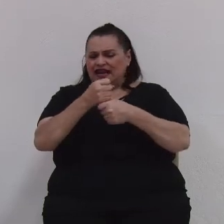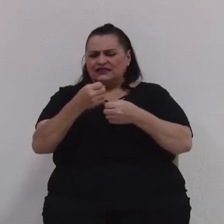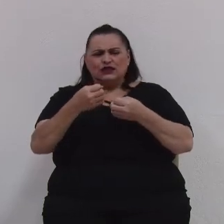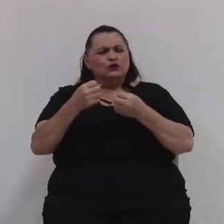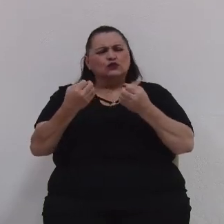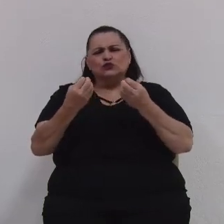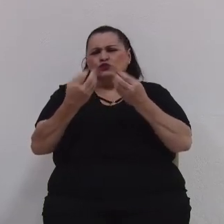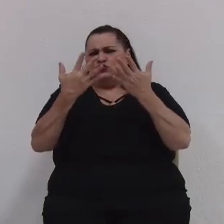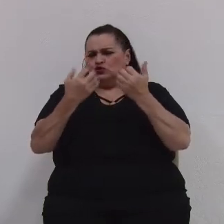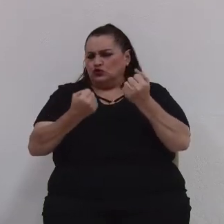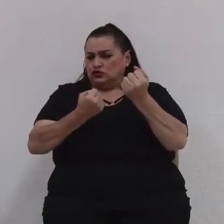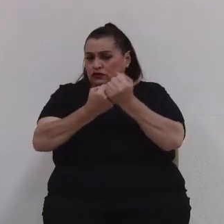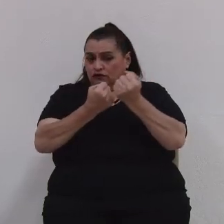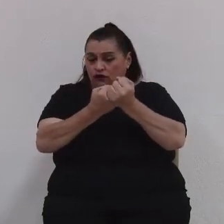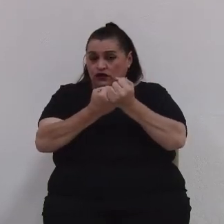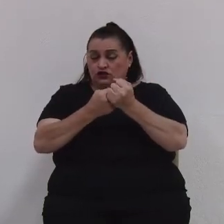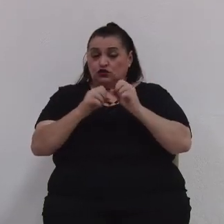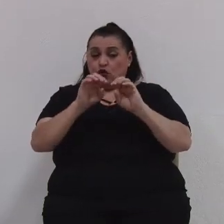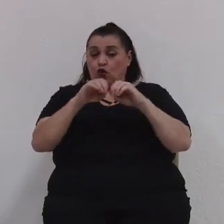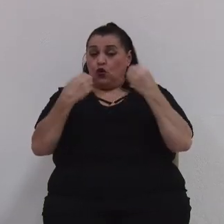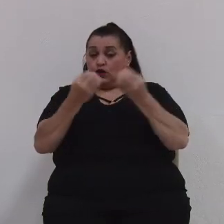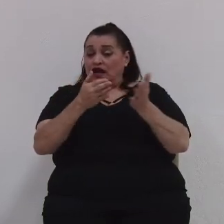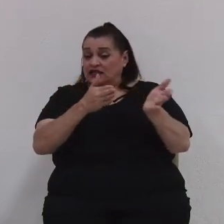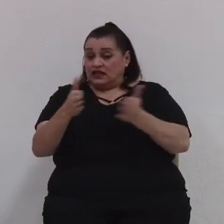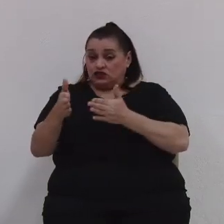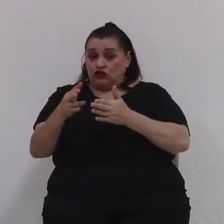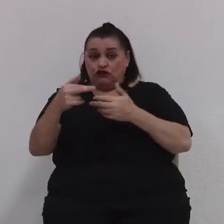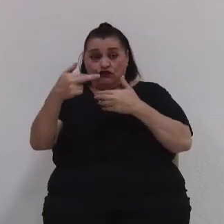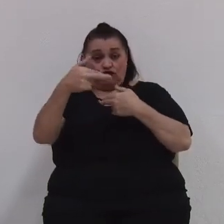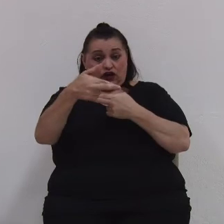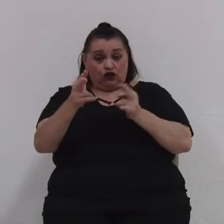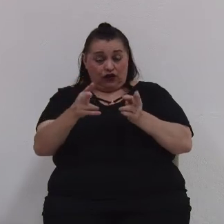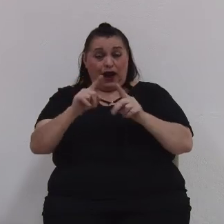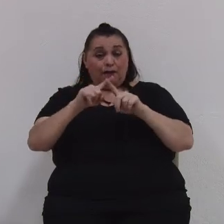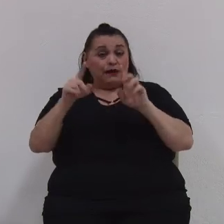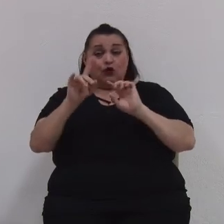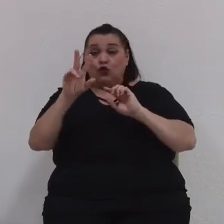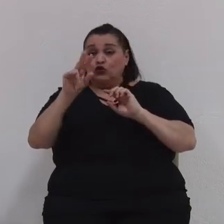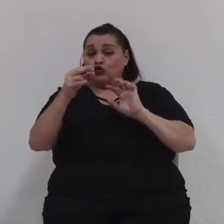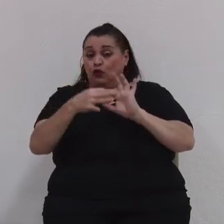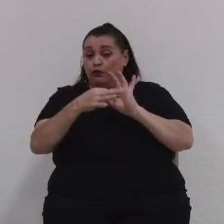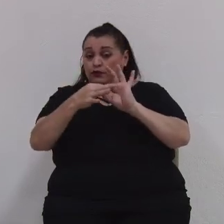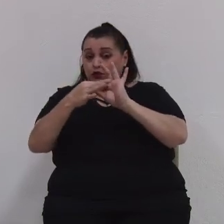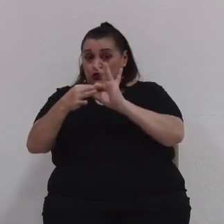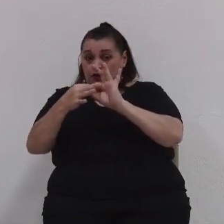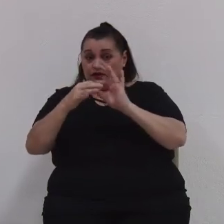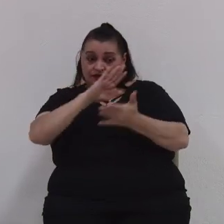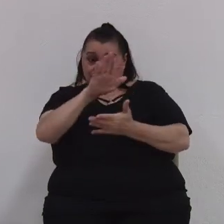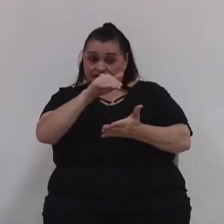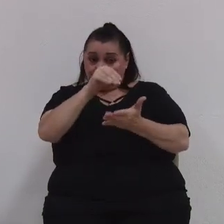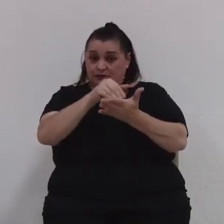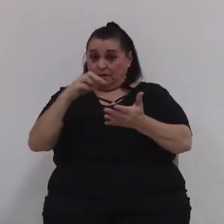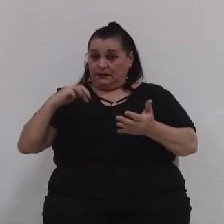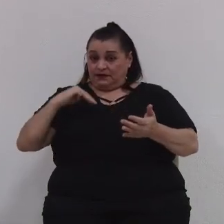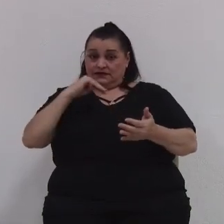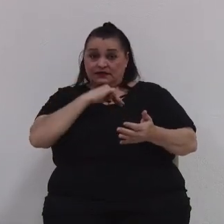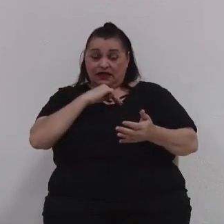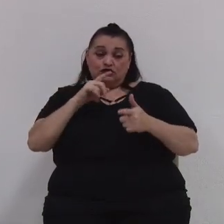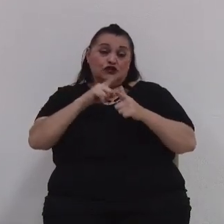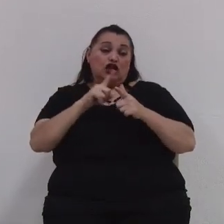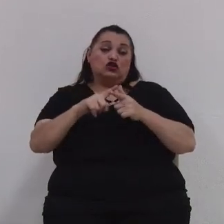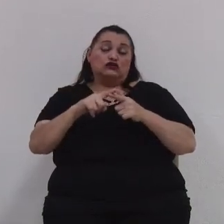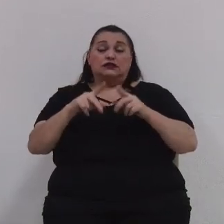esfuerzos de planificación regional, pero como no eran vinculantes para los ministerios y las instituciones descentralizadas, entonces, bueno,